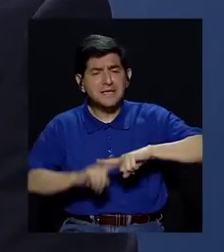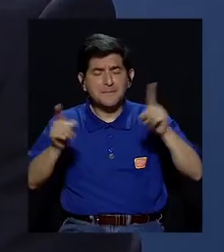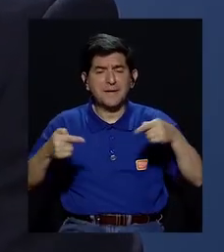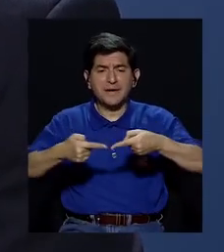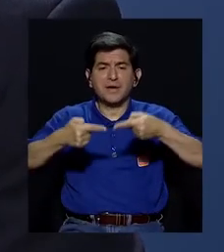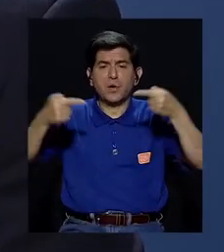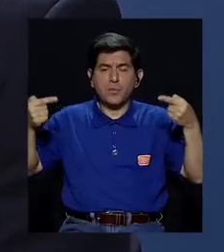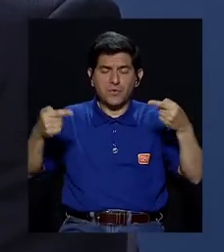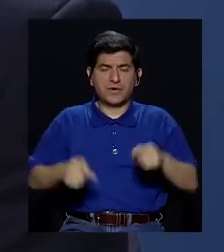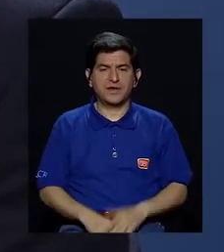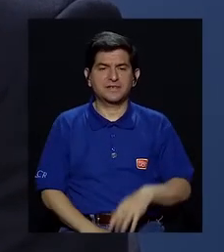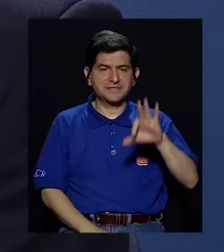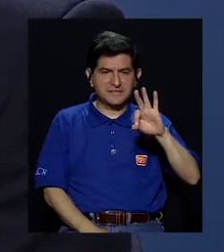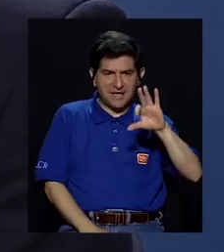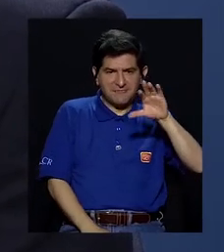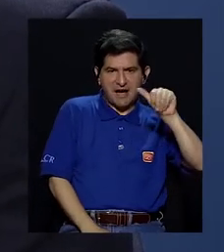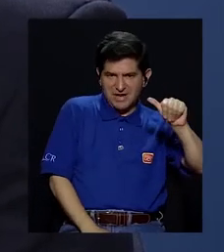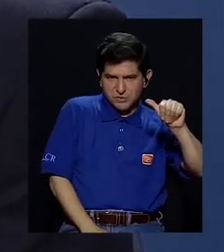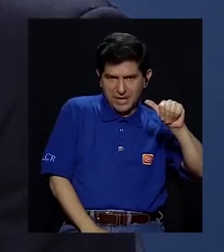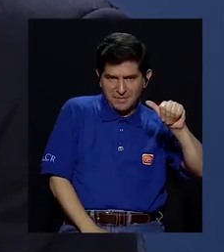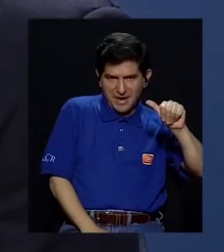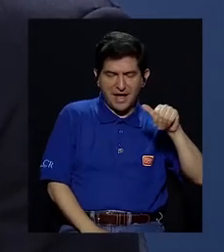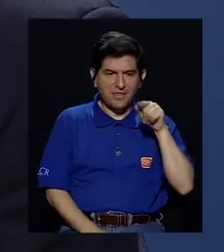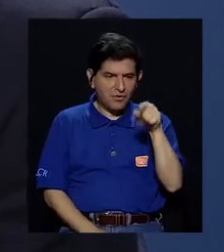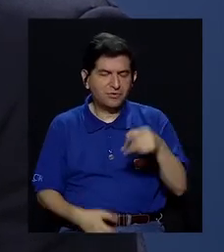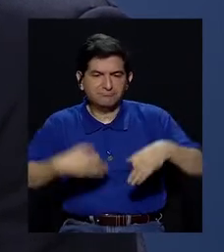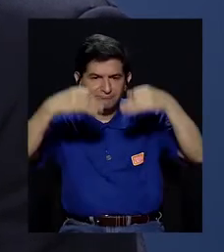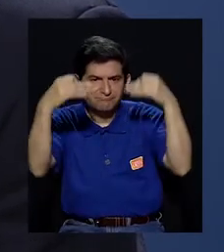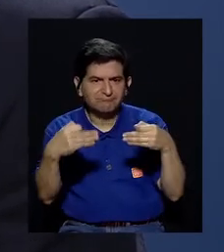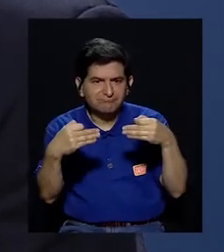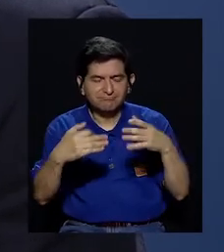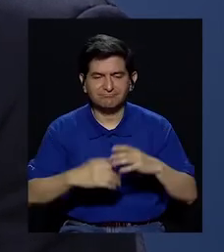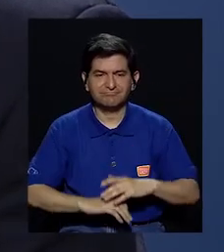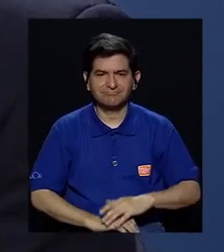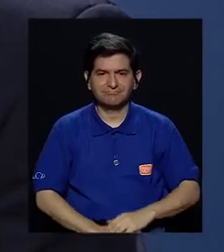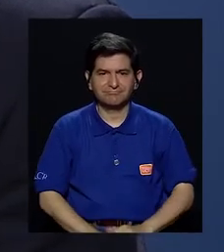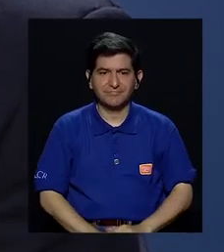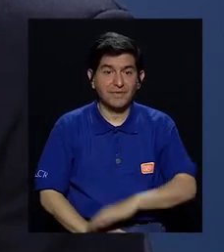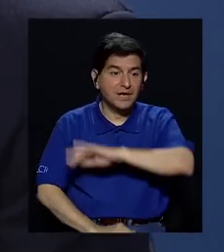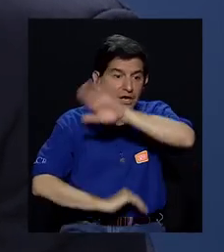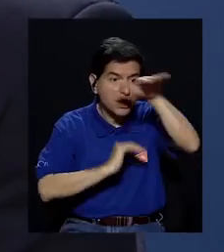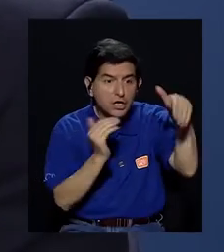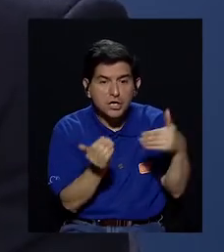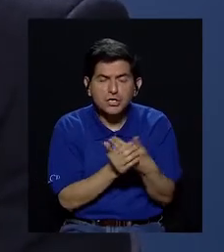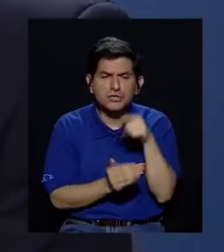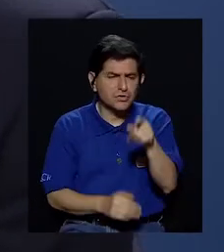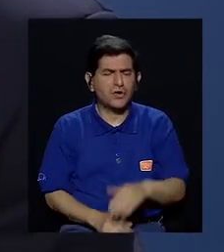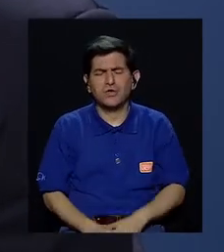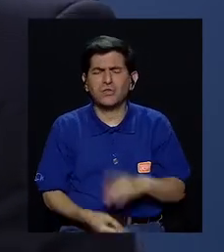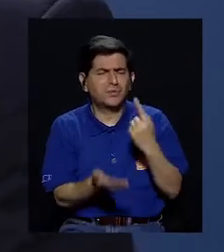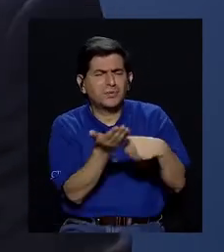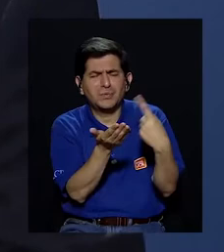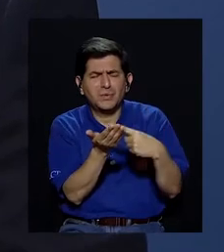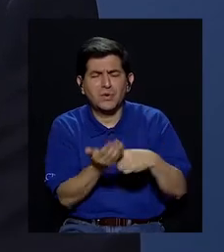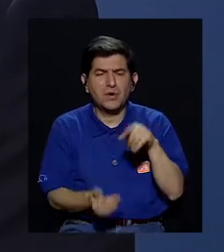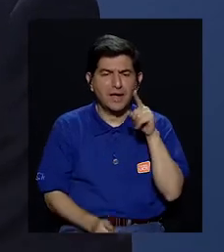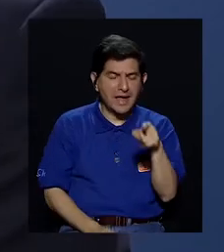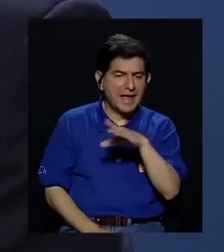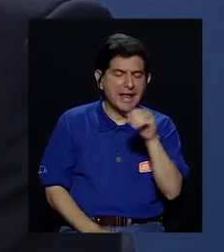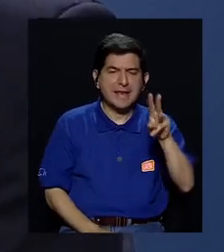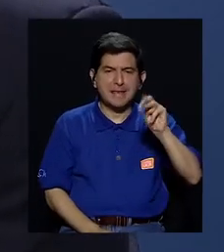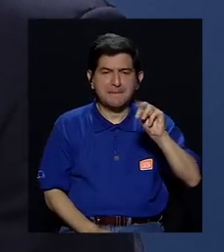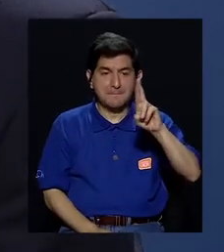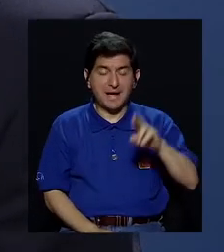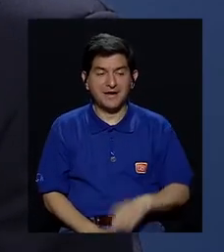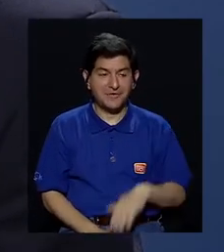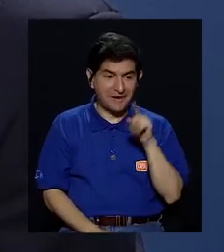al oponerse fabricio a esa resolución y todo el ruido que hizo tanto él como mario rodando